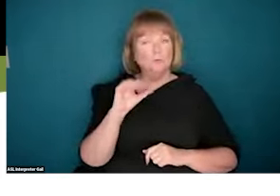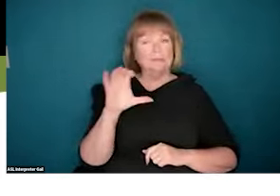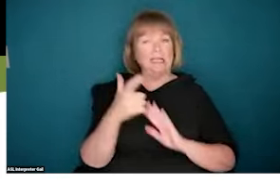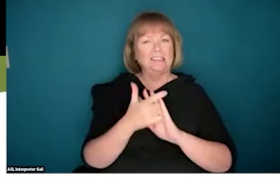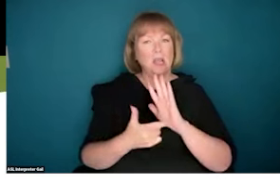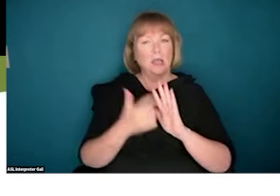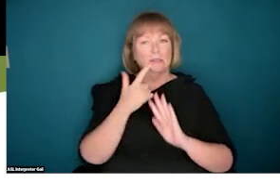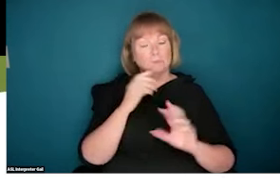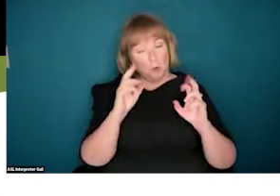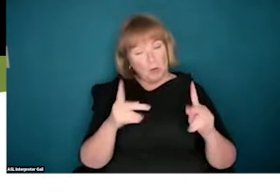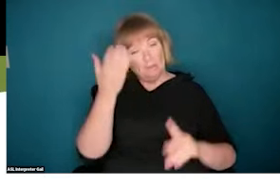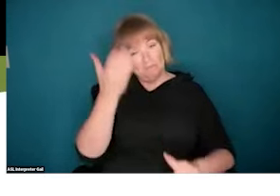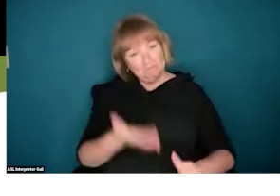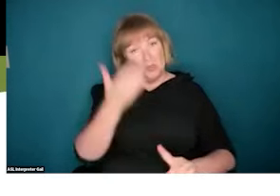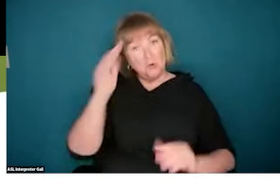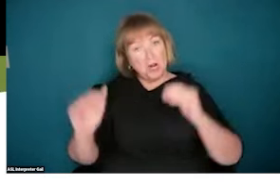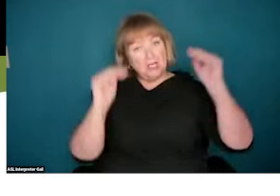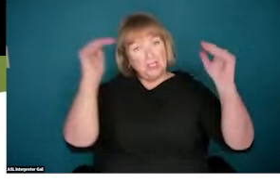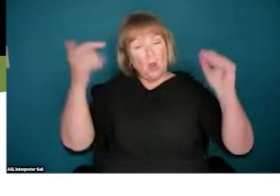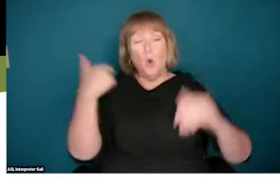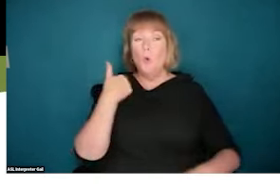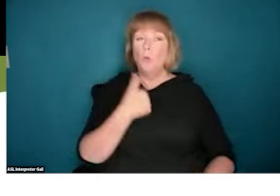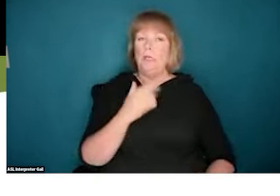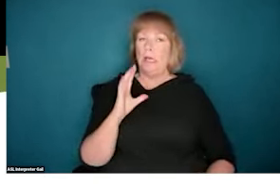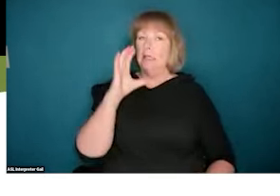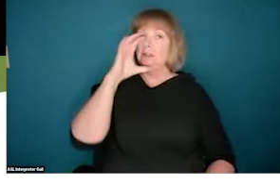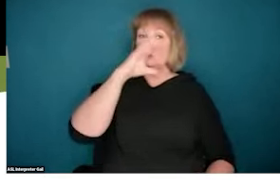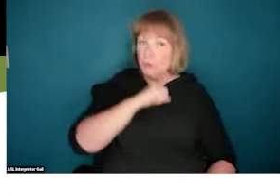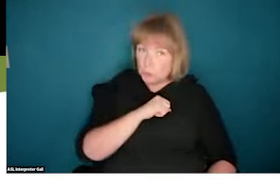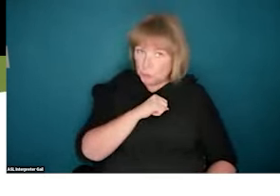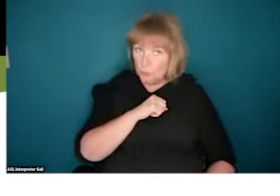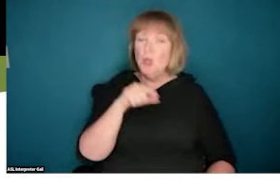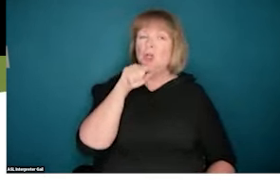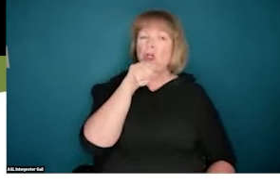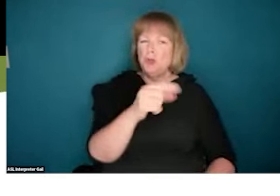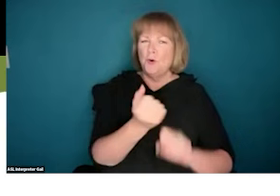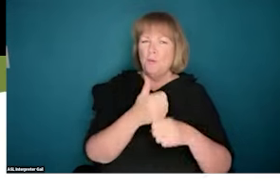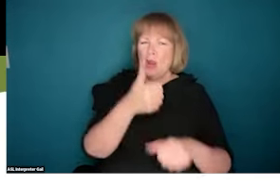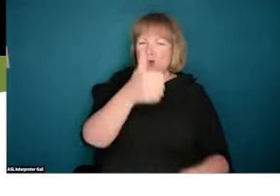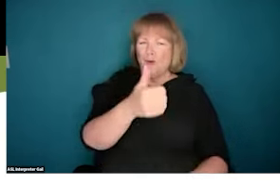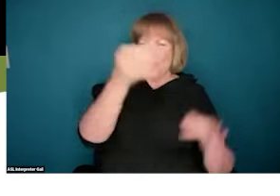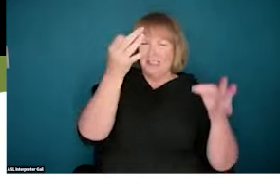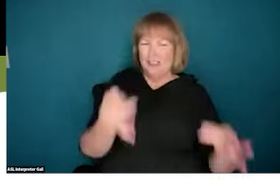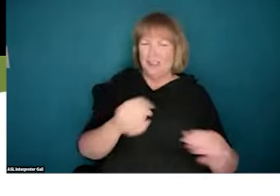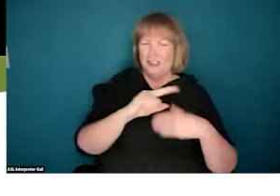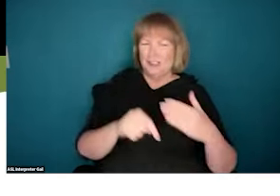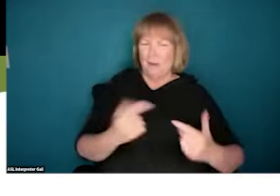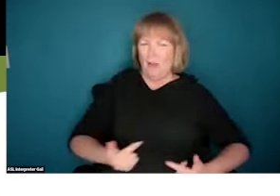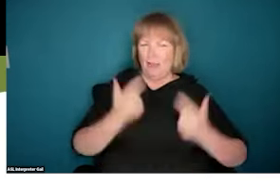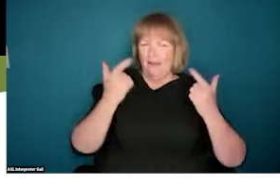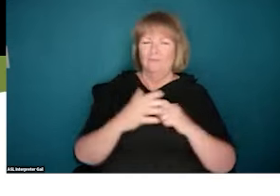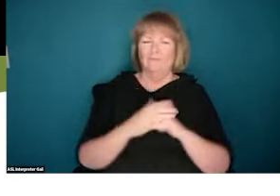la arena. Es si usted tiene 18 años, usted es un adulto y nosotros presumimos como Estado de Wisconsin que usted